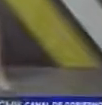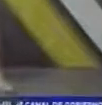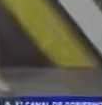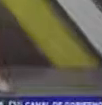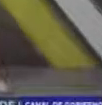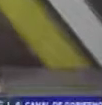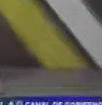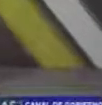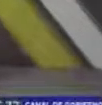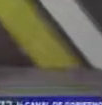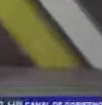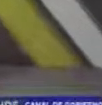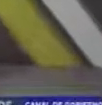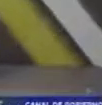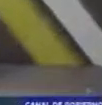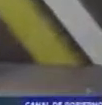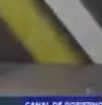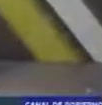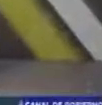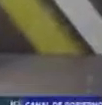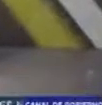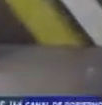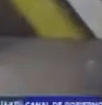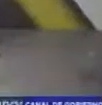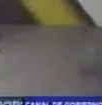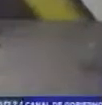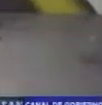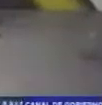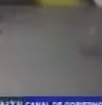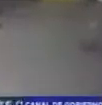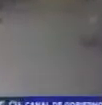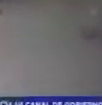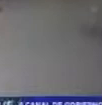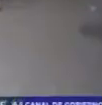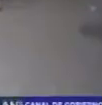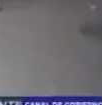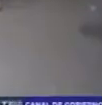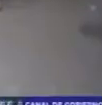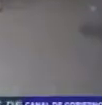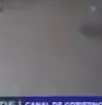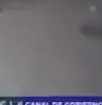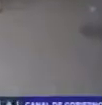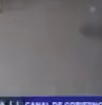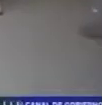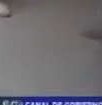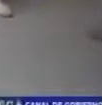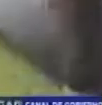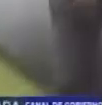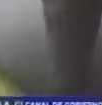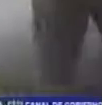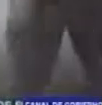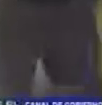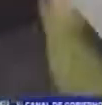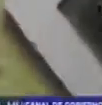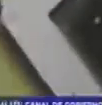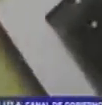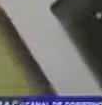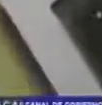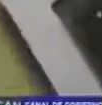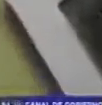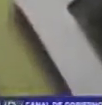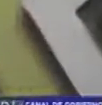Lifting flares inside those ocean eyes. Your ocean.